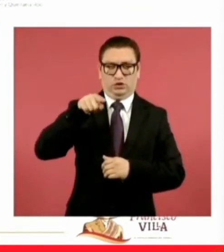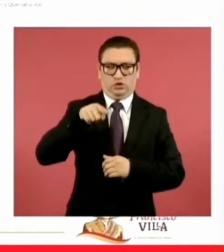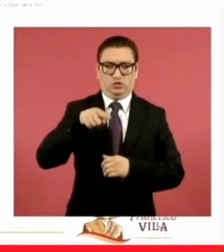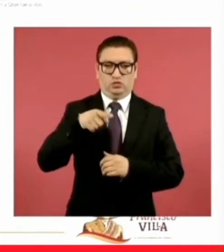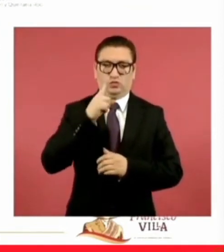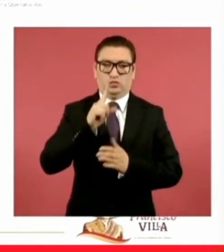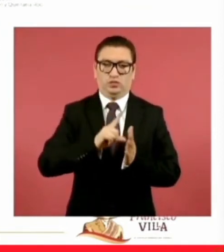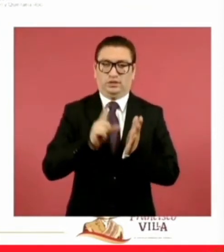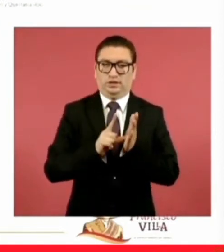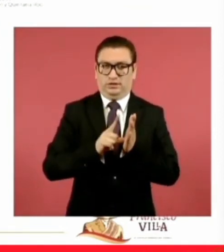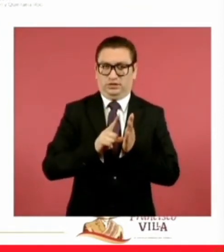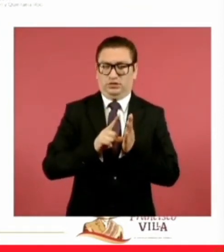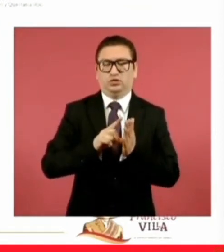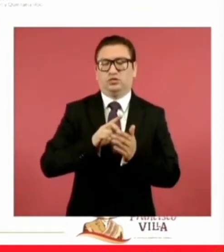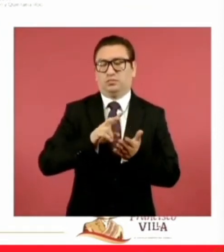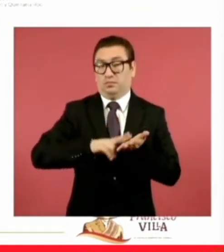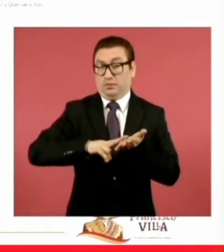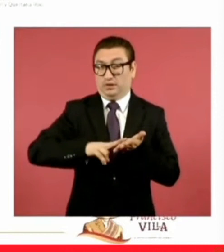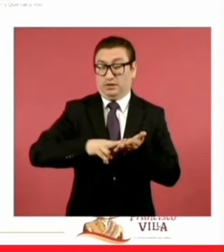el litro de regular en